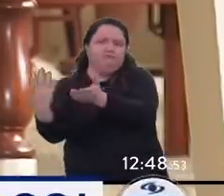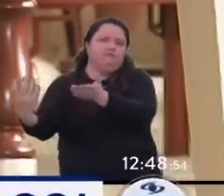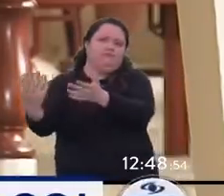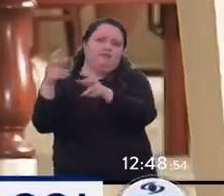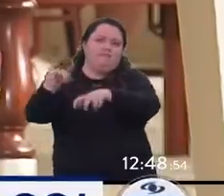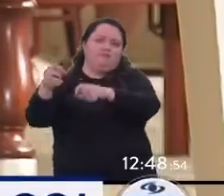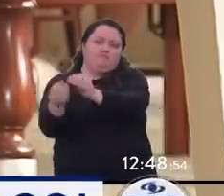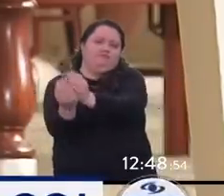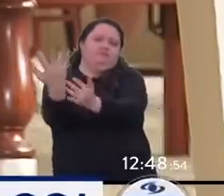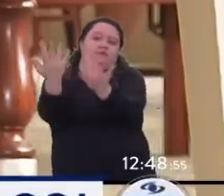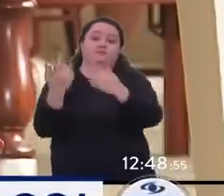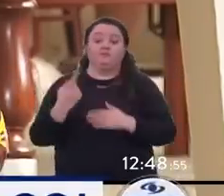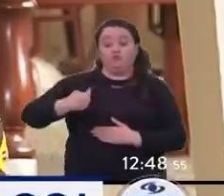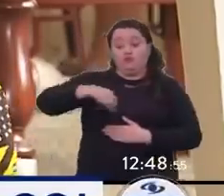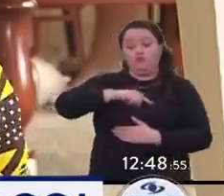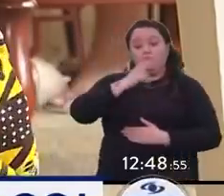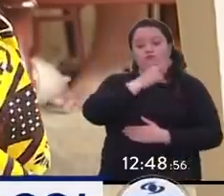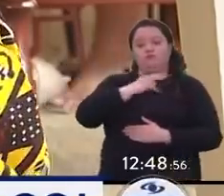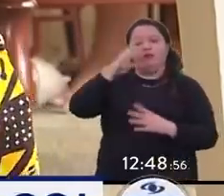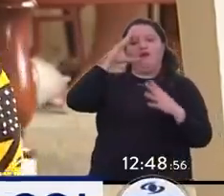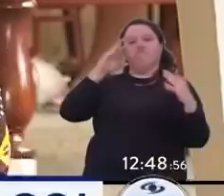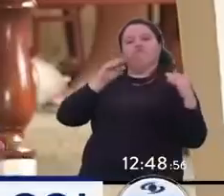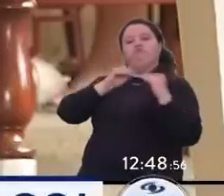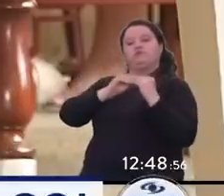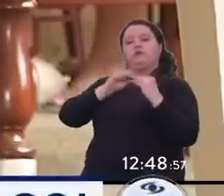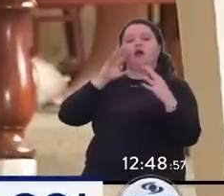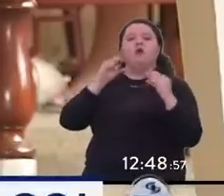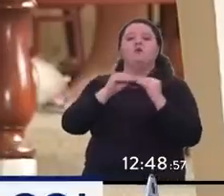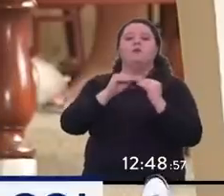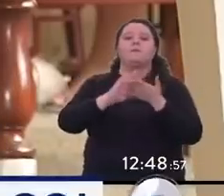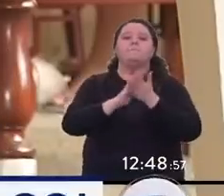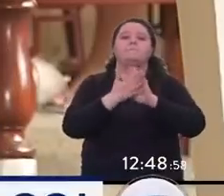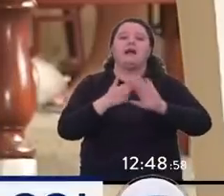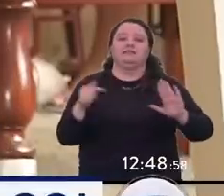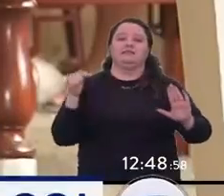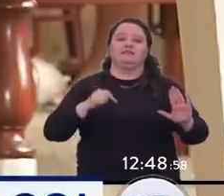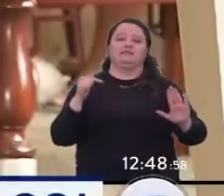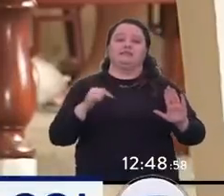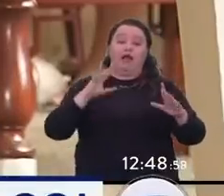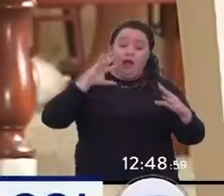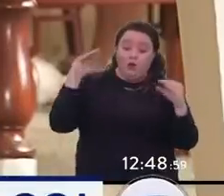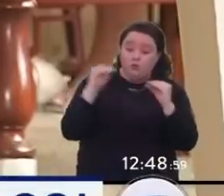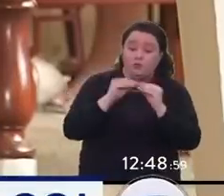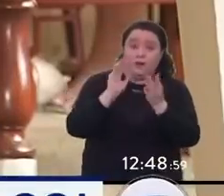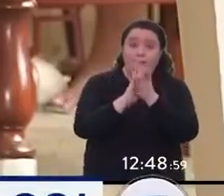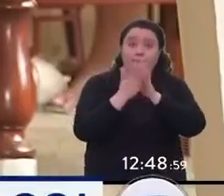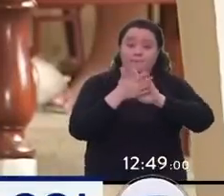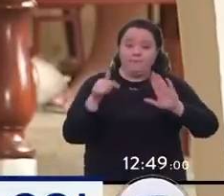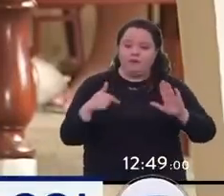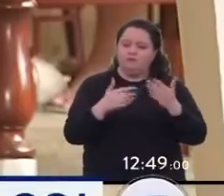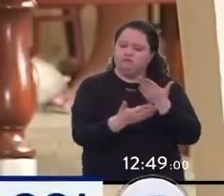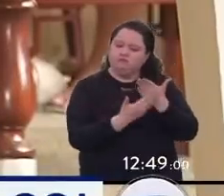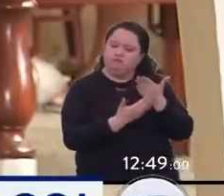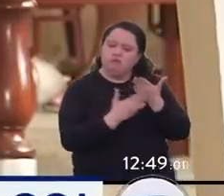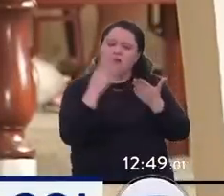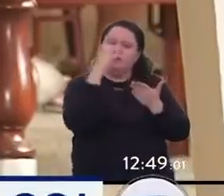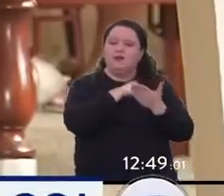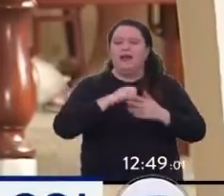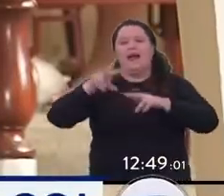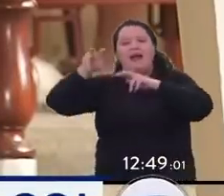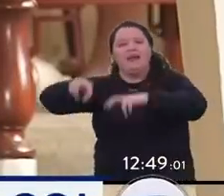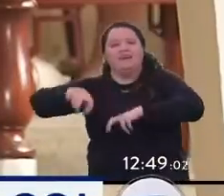nosotros nos comprometimos con un acuerdo, y es el acuerdo de paz, ¿no? Y el acuerdo de paz plantea la reforma